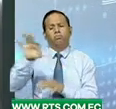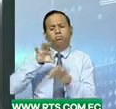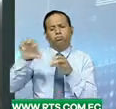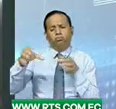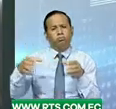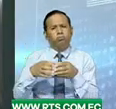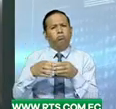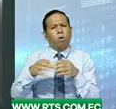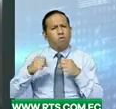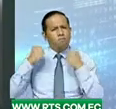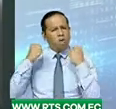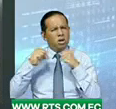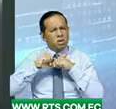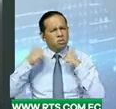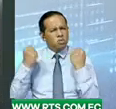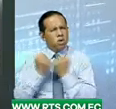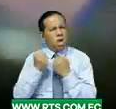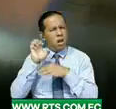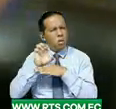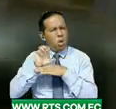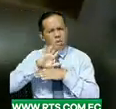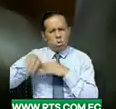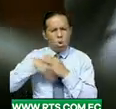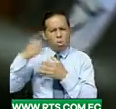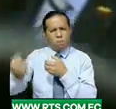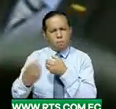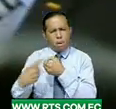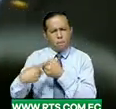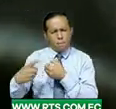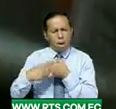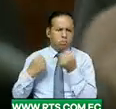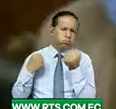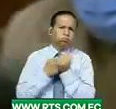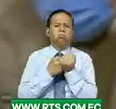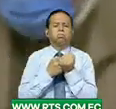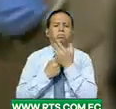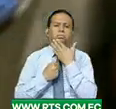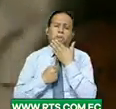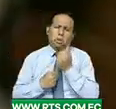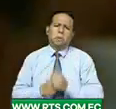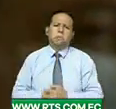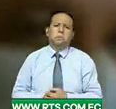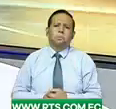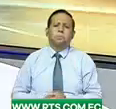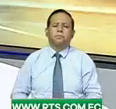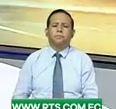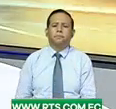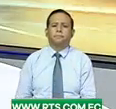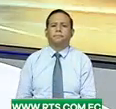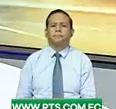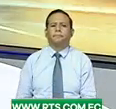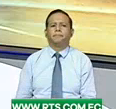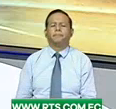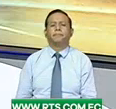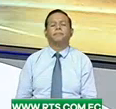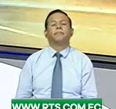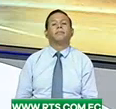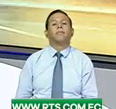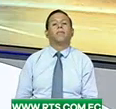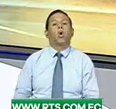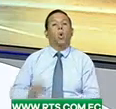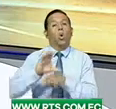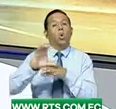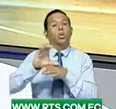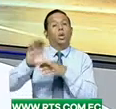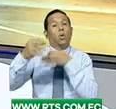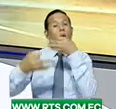las fuerzas sociales del país, sin excepción. Informó Héctor Romero. Según el Consejo de la